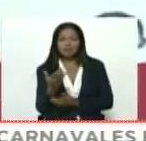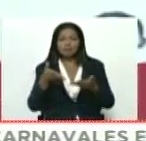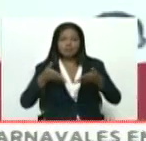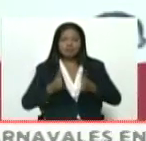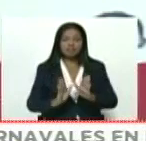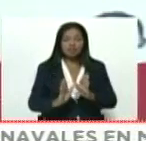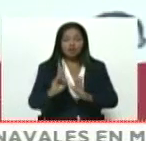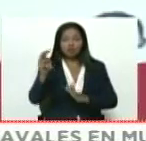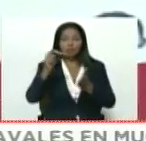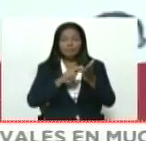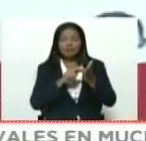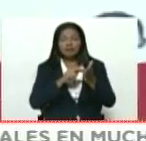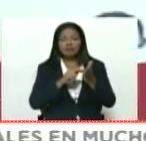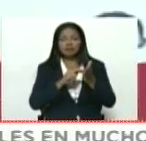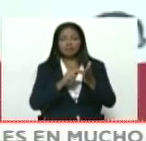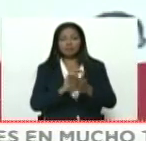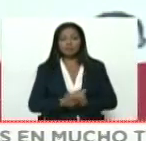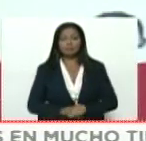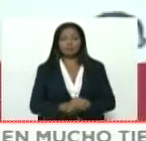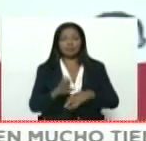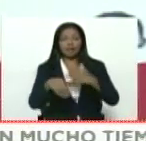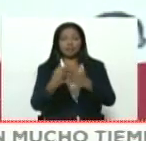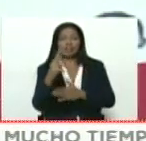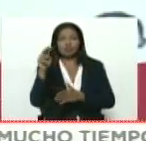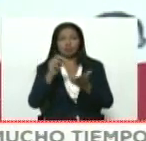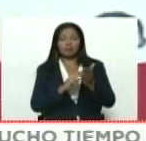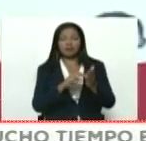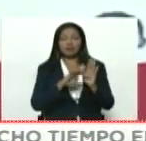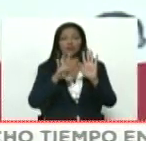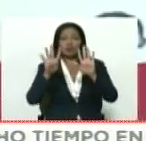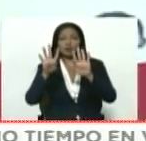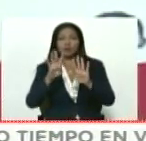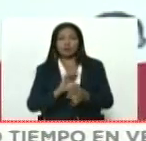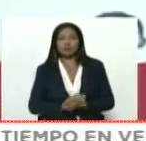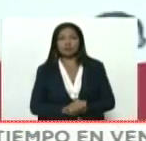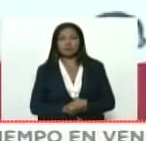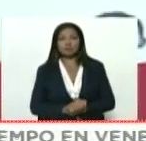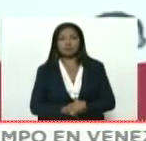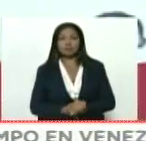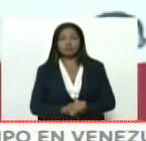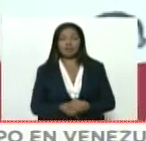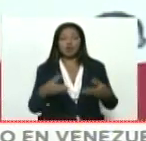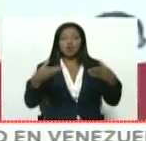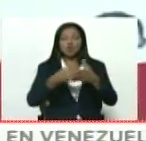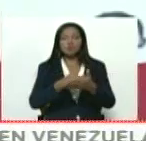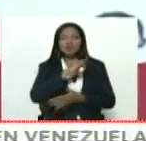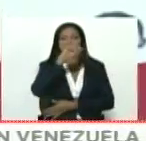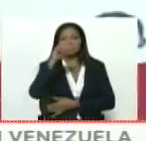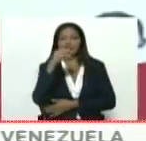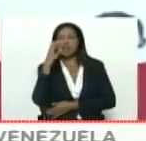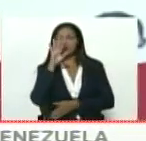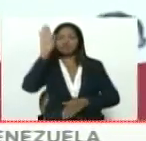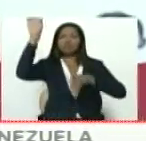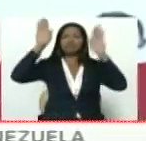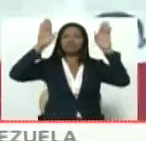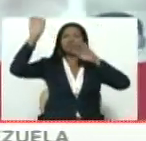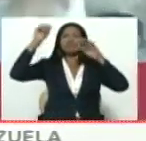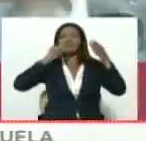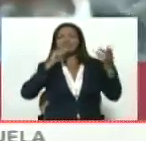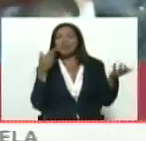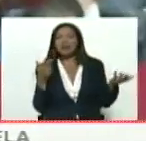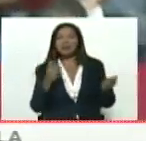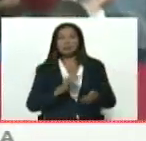del 2000 hasta el 2009. La generación Z, levanten la mano la generación Z.